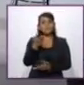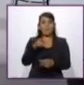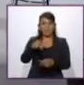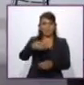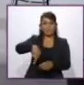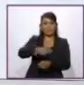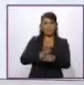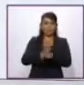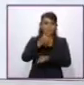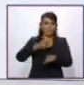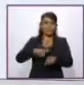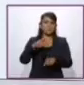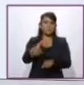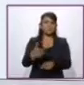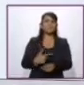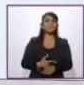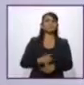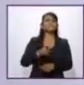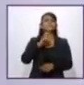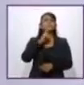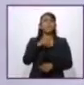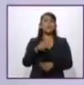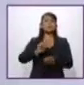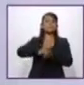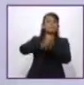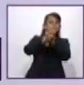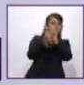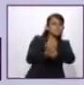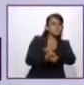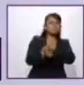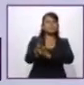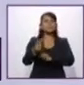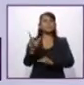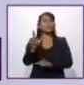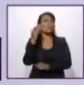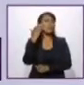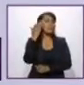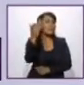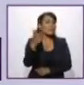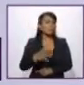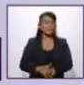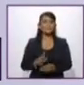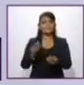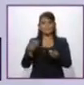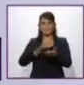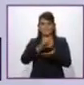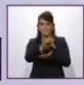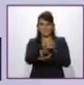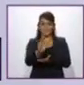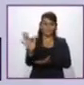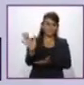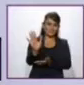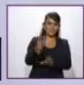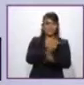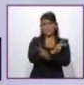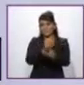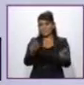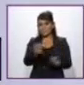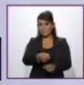verán los cambios? Corre su tiempo. Gracias, Claudia Ivonne, Lucero, y a todos los que nos están viendo en este